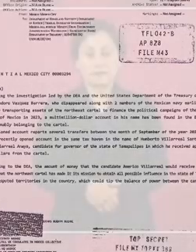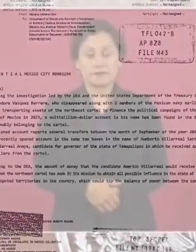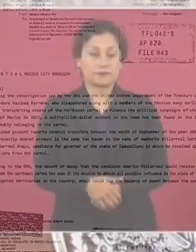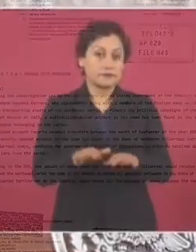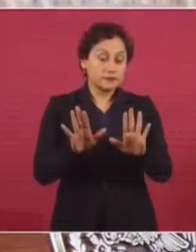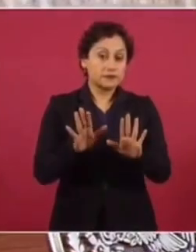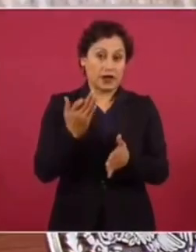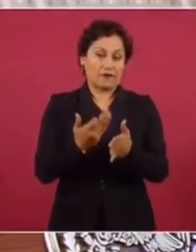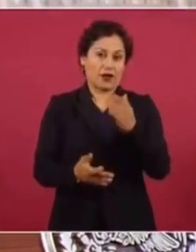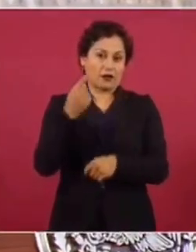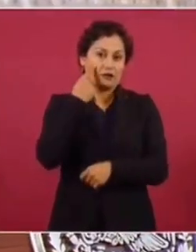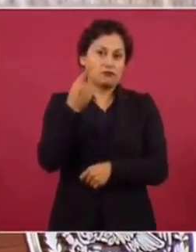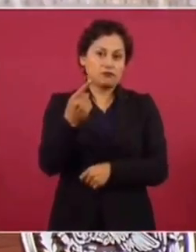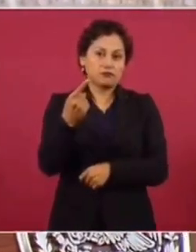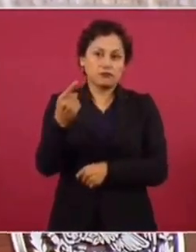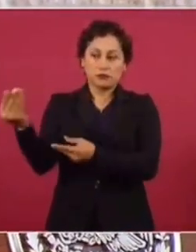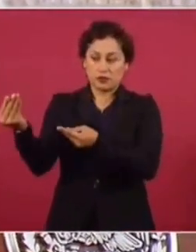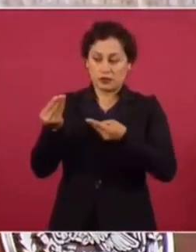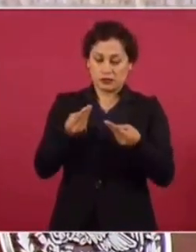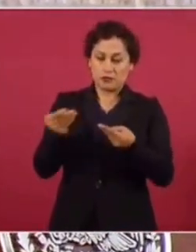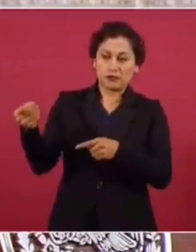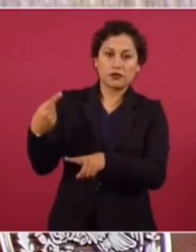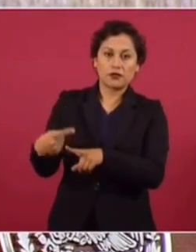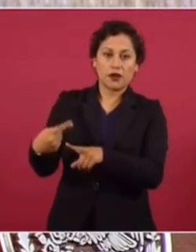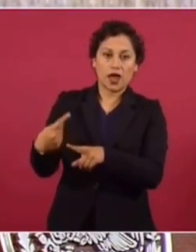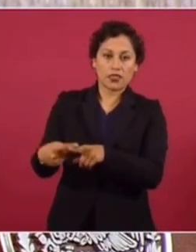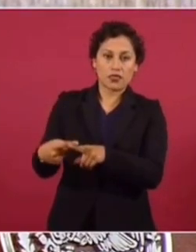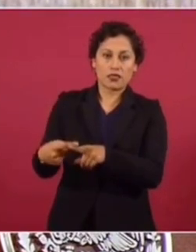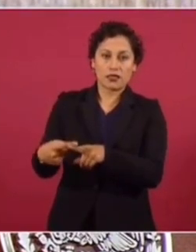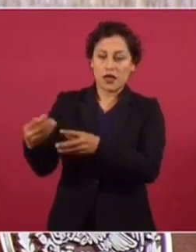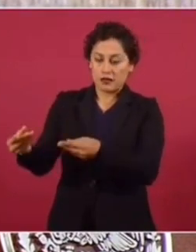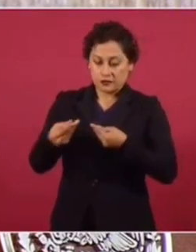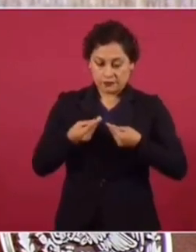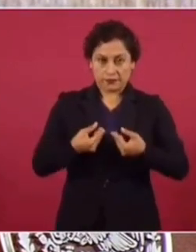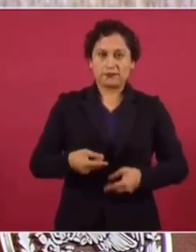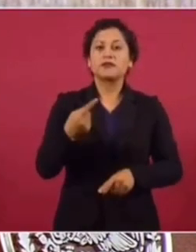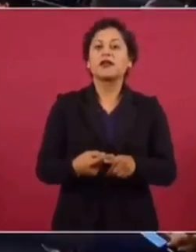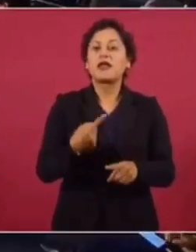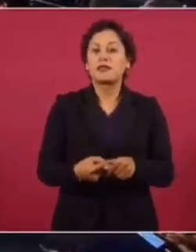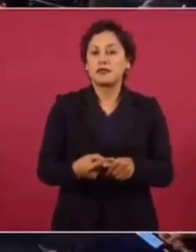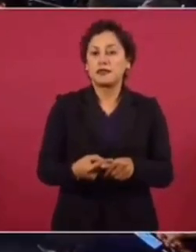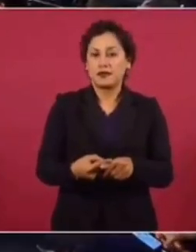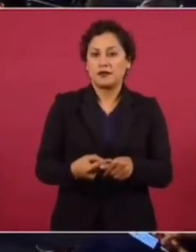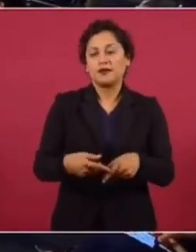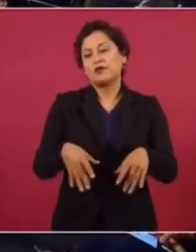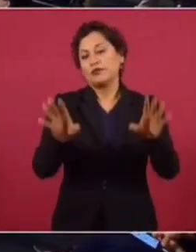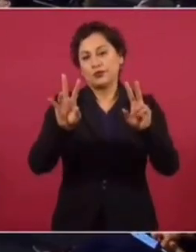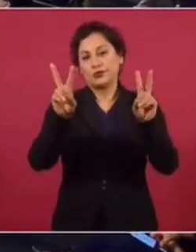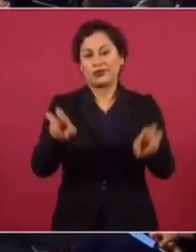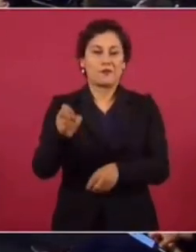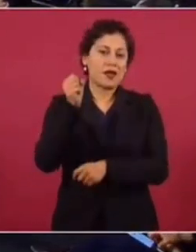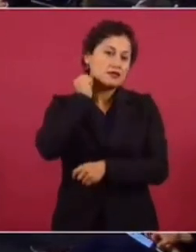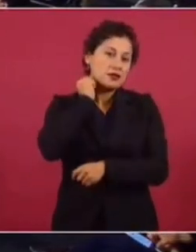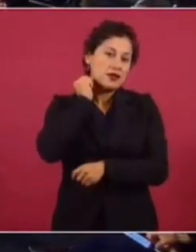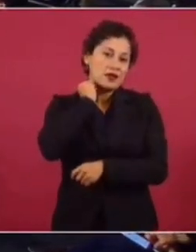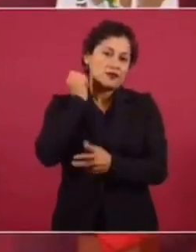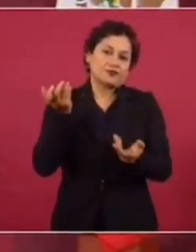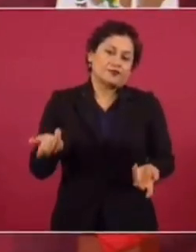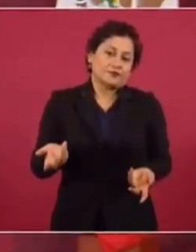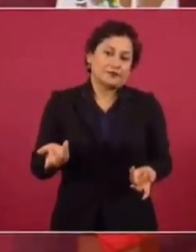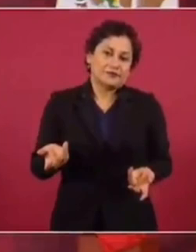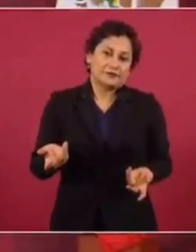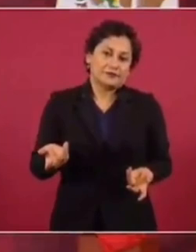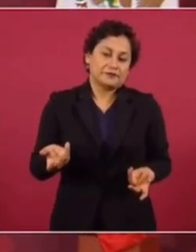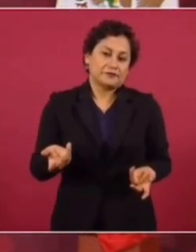hay que ver quién da a conocer la información, quién la retoma. Ya lo del Senado, pues eso tiene que ver